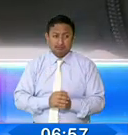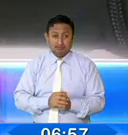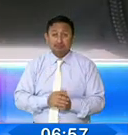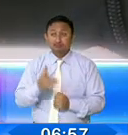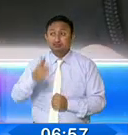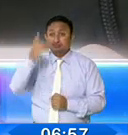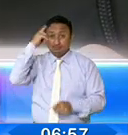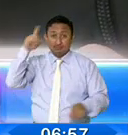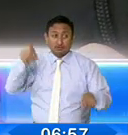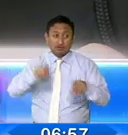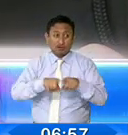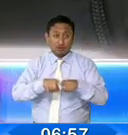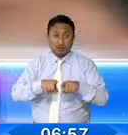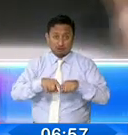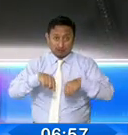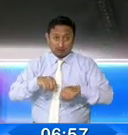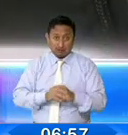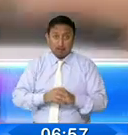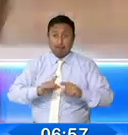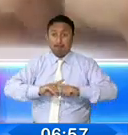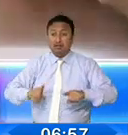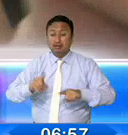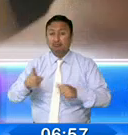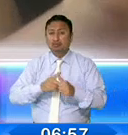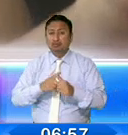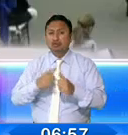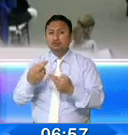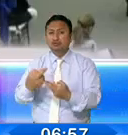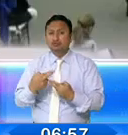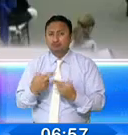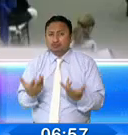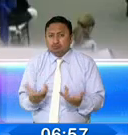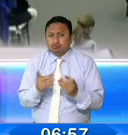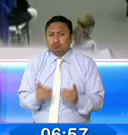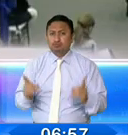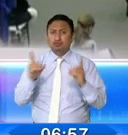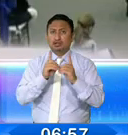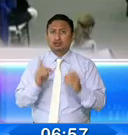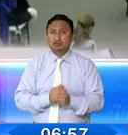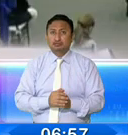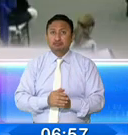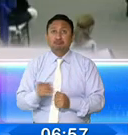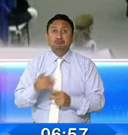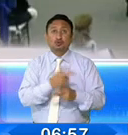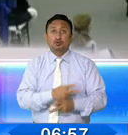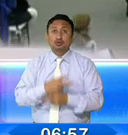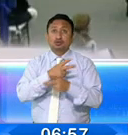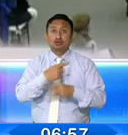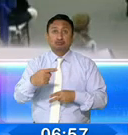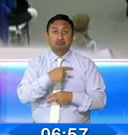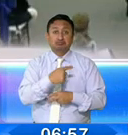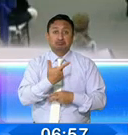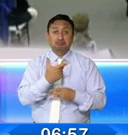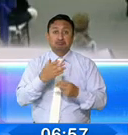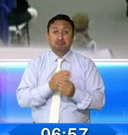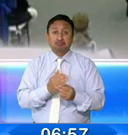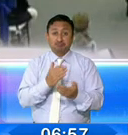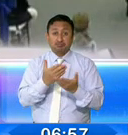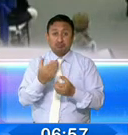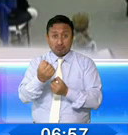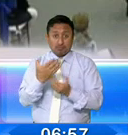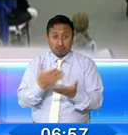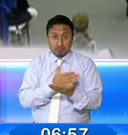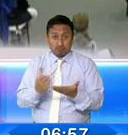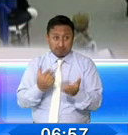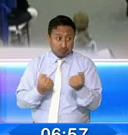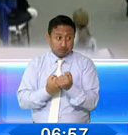sin conocer los resultados nacionales. Sin embargo, ningún consejero apoyó su moción del retiro del informe, por lo que abandonó